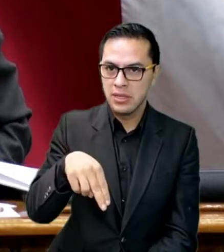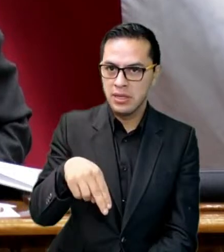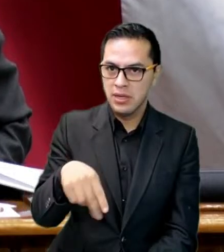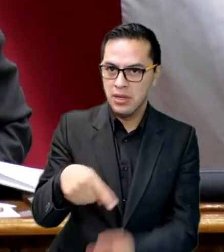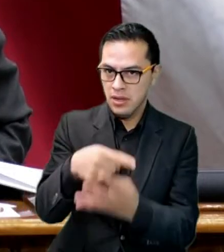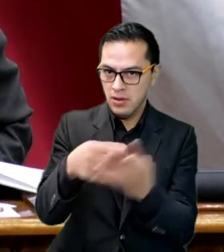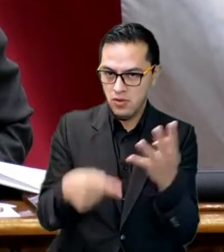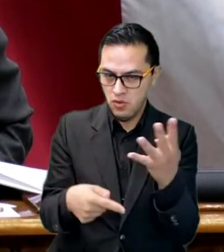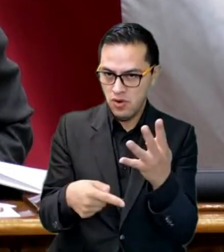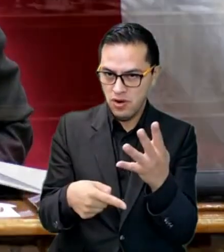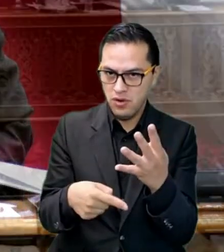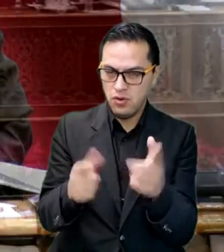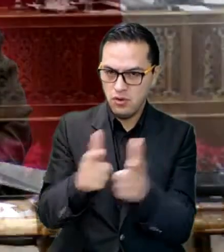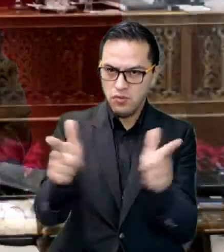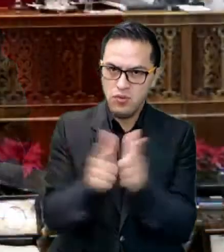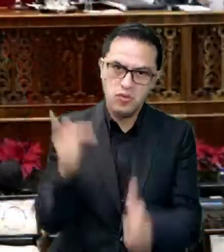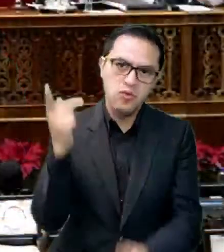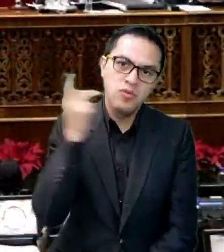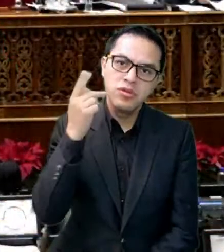Movimiento Ciudadano.